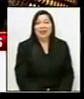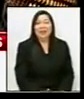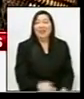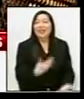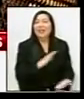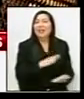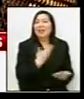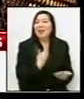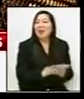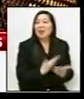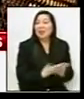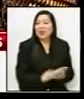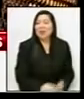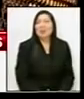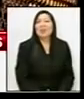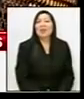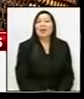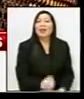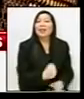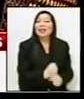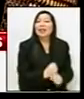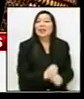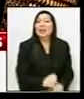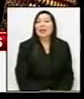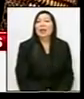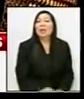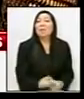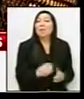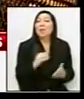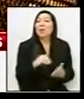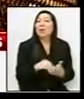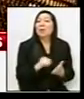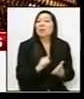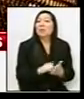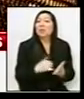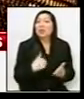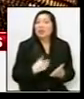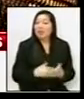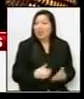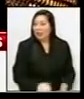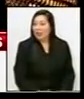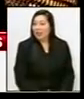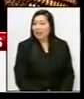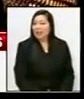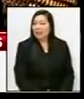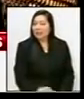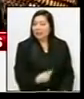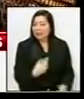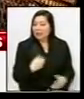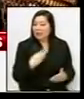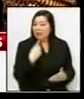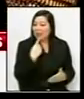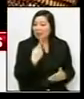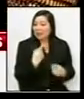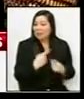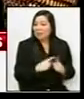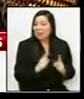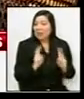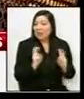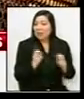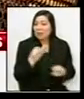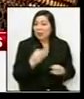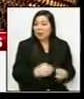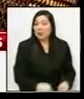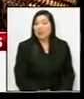prueba corresponden delito de función y por ende podemos aprobar los ilícitos que se plantean. Pero vamos al tema del